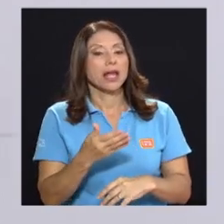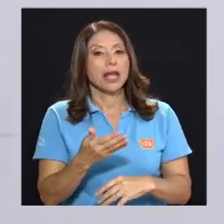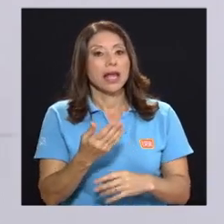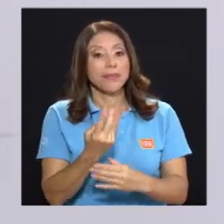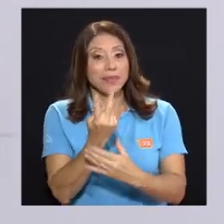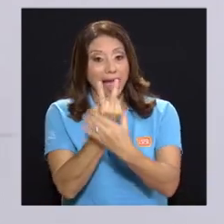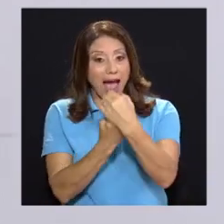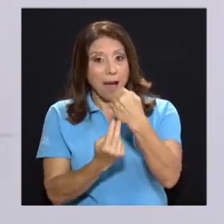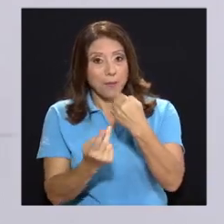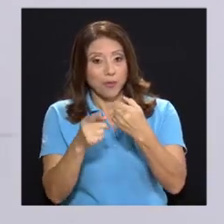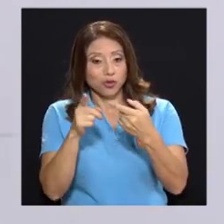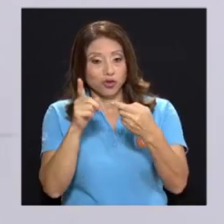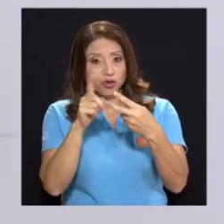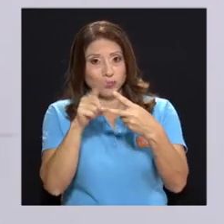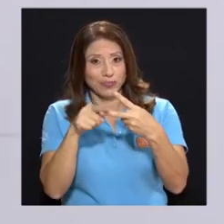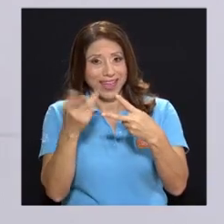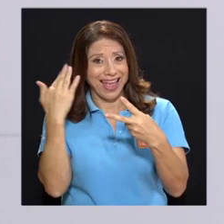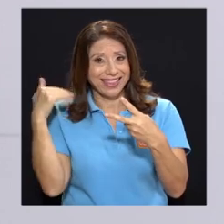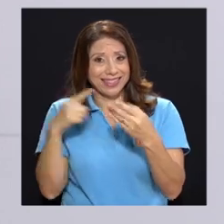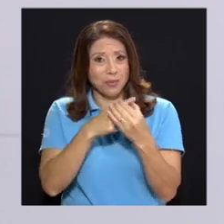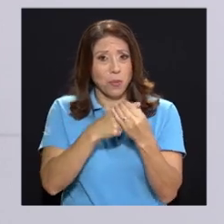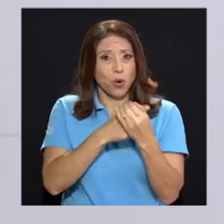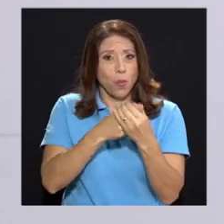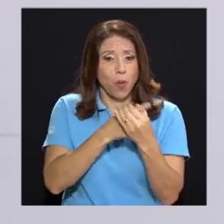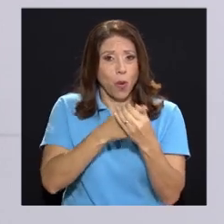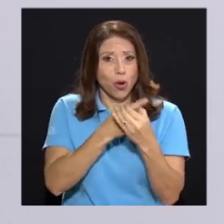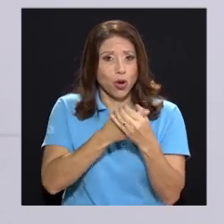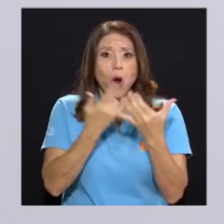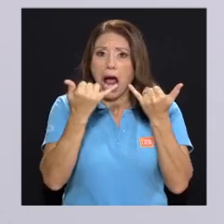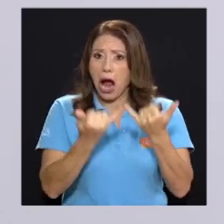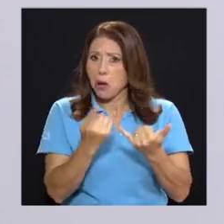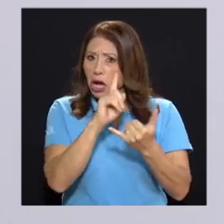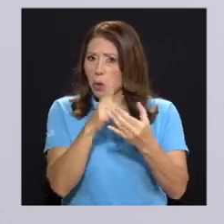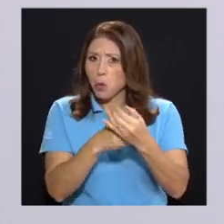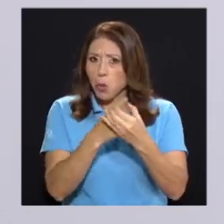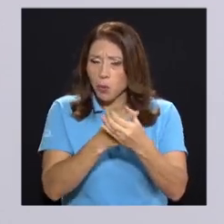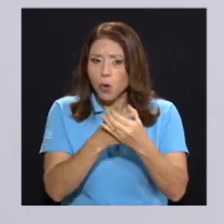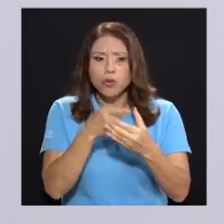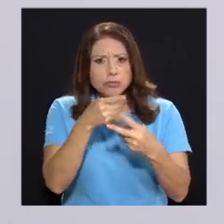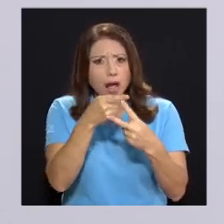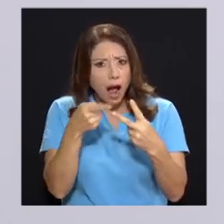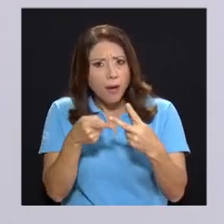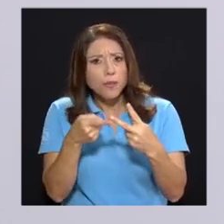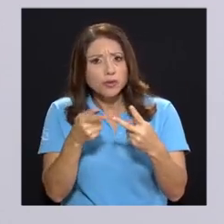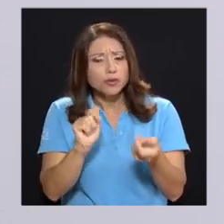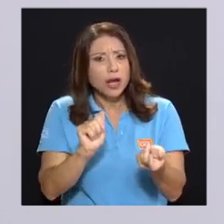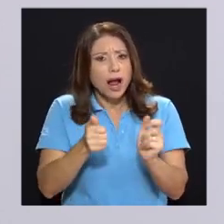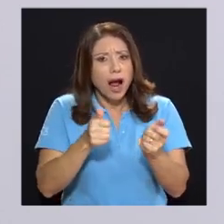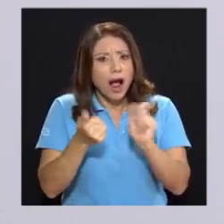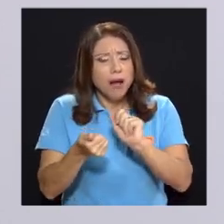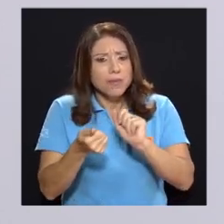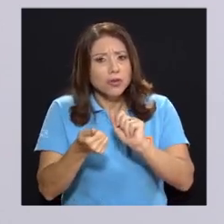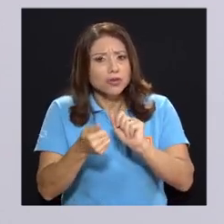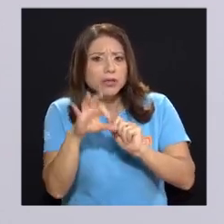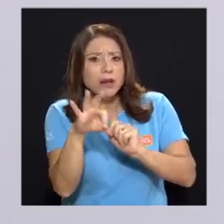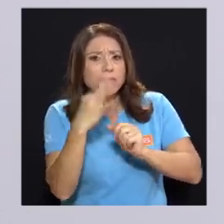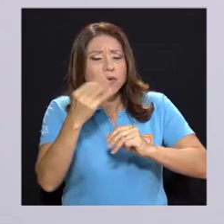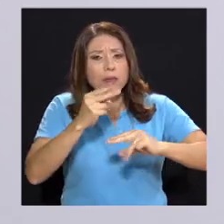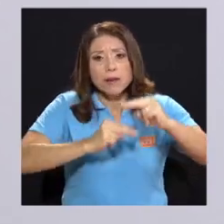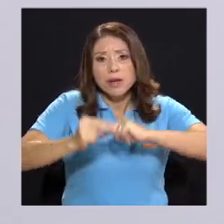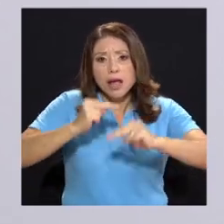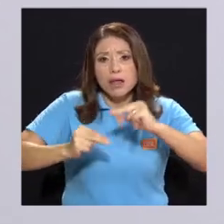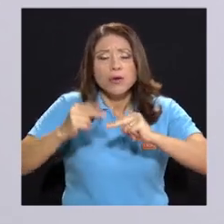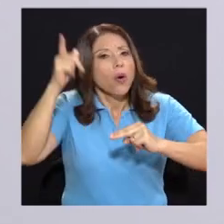ambos sectores donde se rompió el monopolio público hubo cambios en la estructura de mercado y obviamente se abrieron los mercados